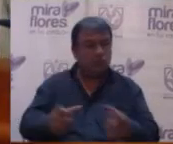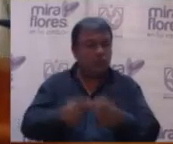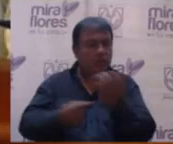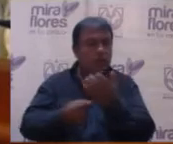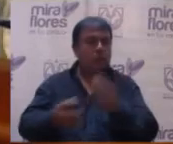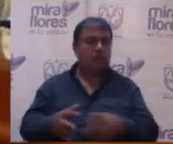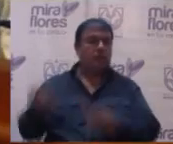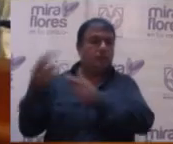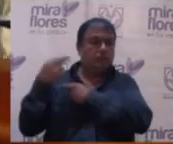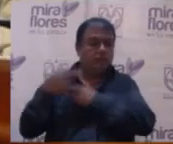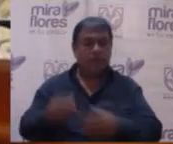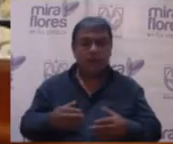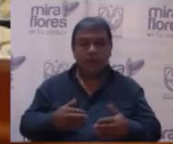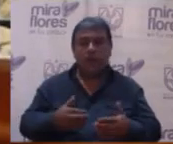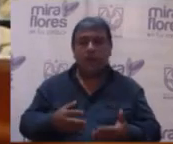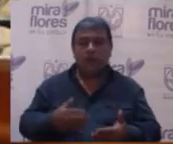viabilidad